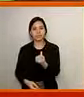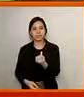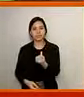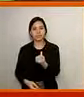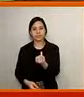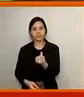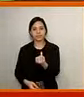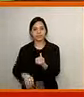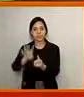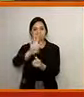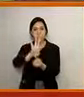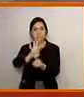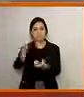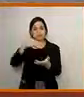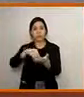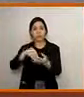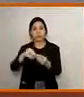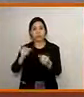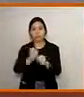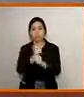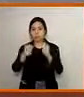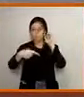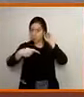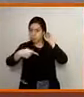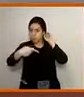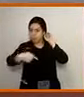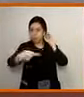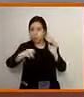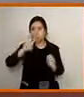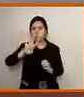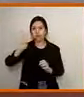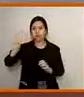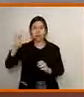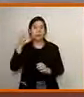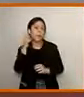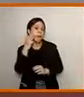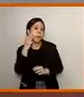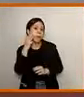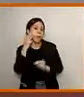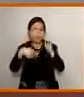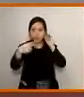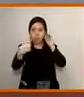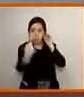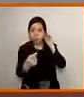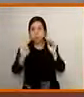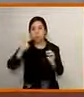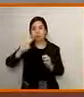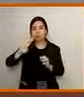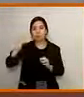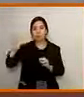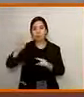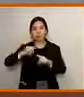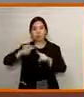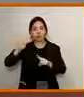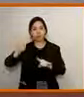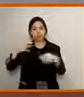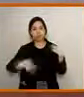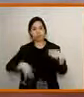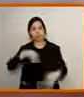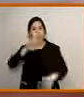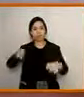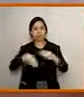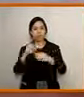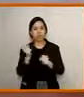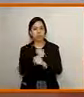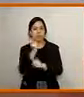Y ese es el 4. Repito el número ganador para la diaria, 42, madre. Y para más uno, 42 más 4. Felicidades a todos los